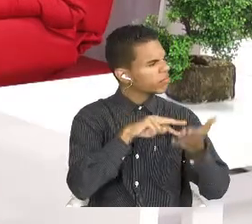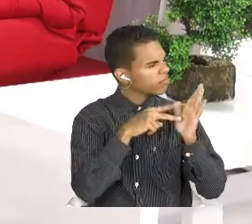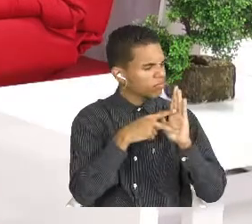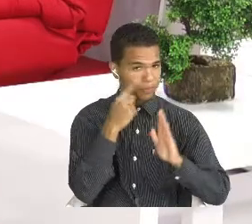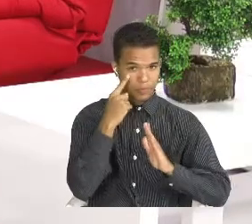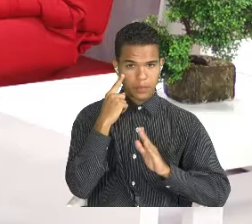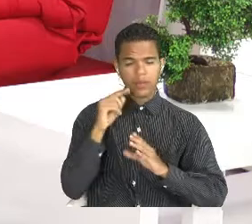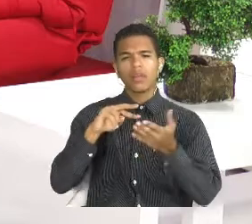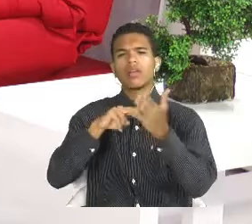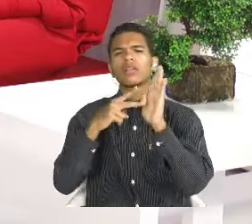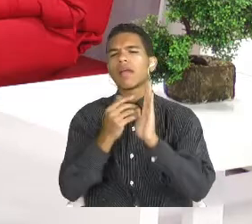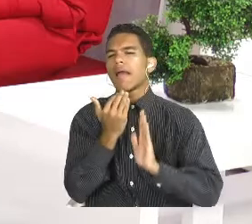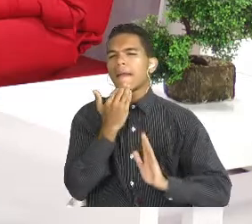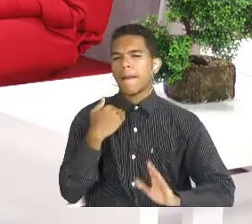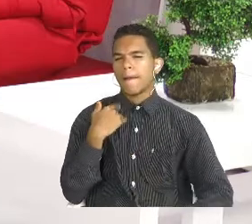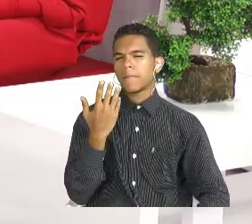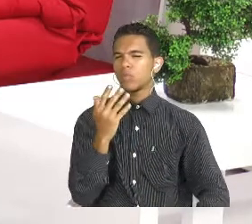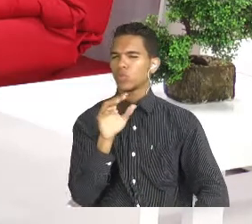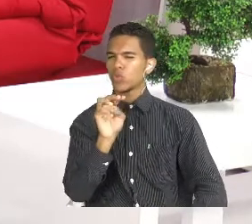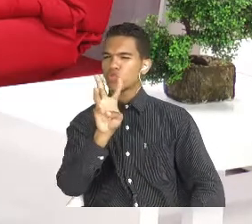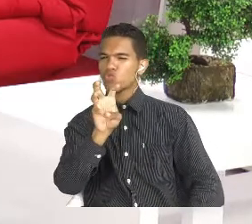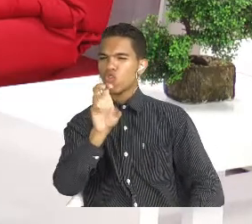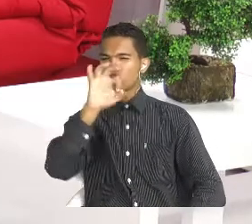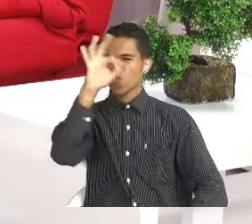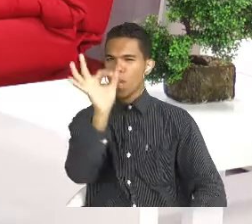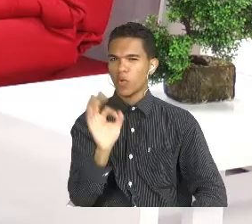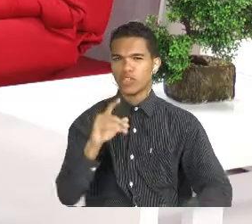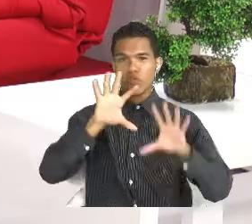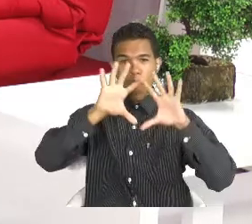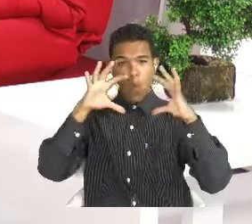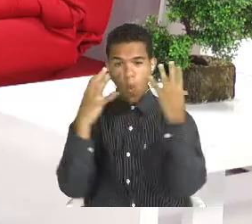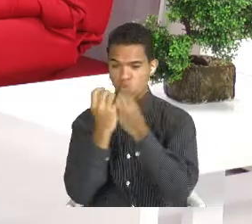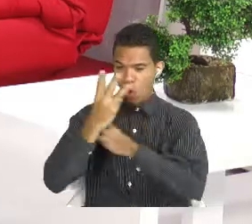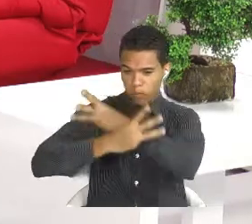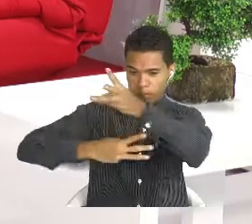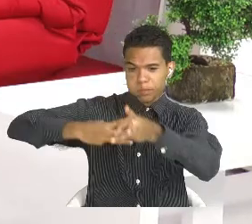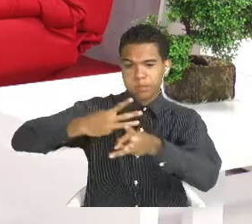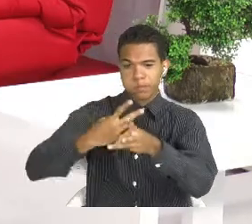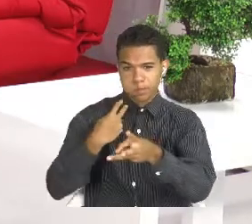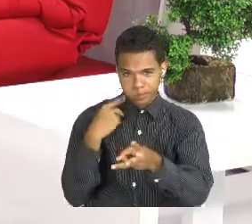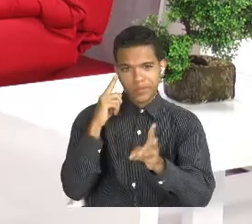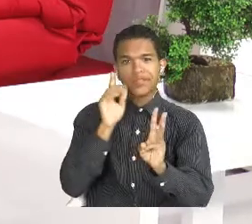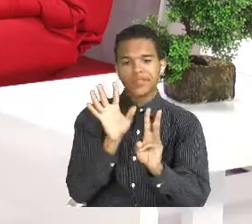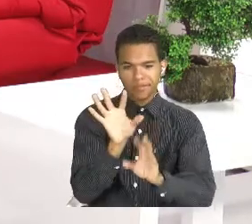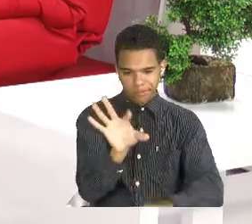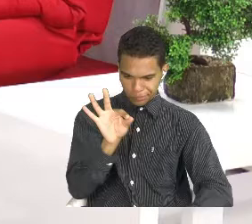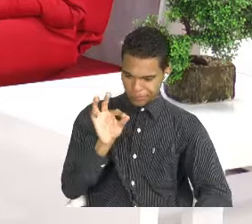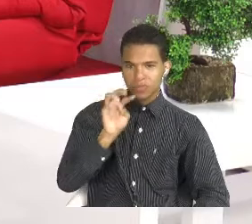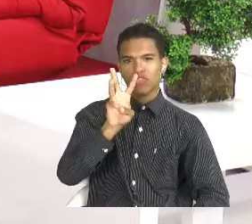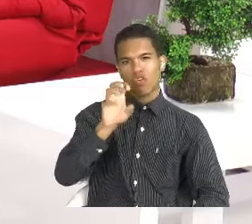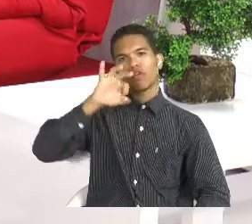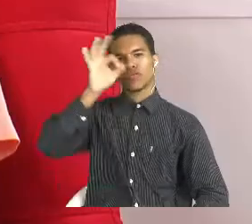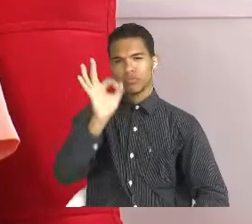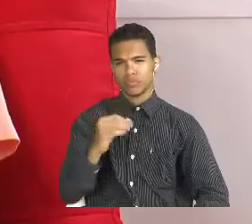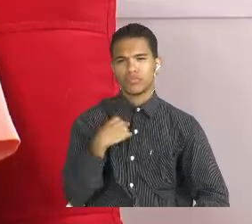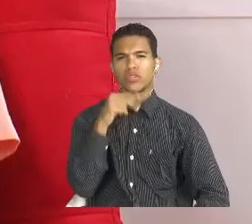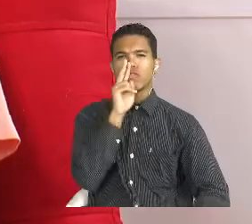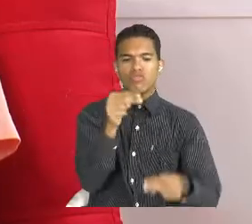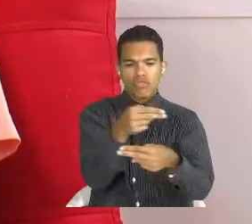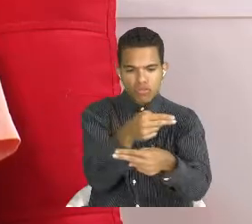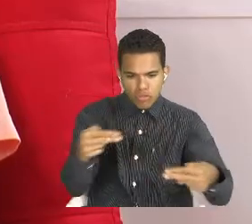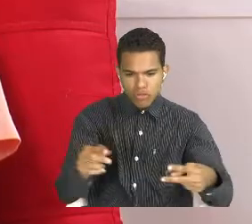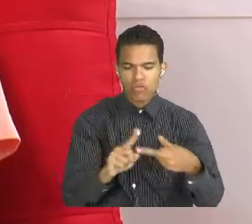afecta más o menos al 8% de la población mundial. Y que además de eso se puede presentar tanto en niños,